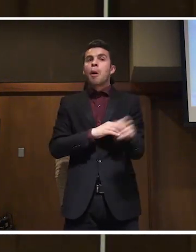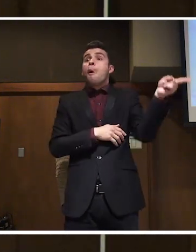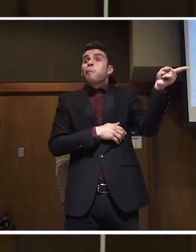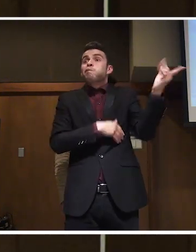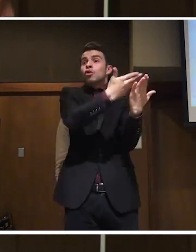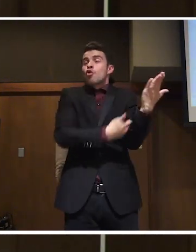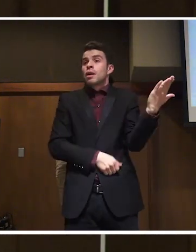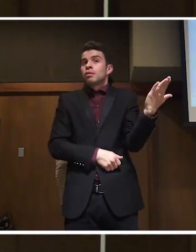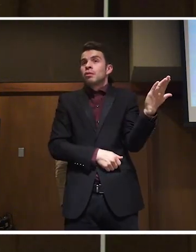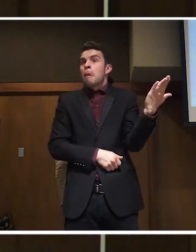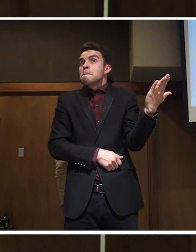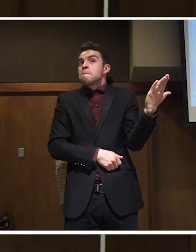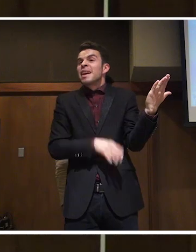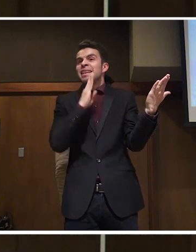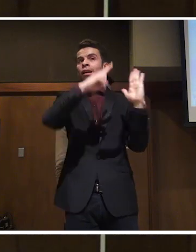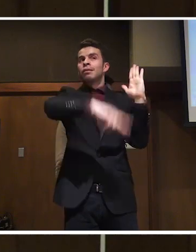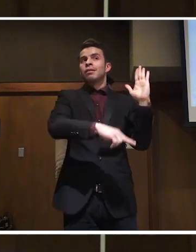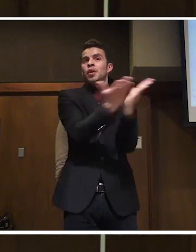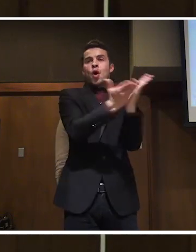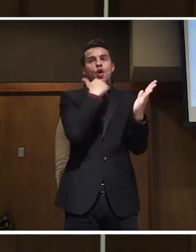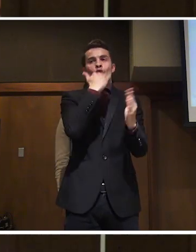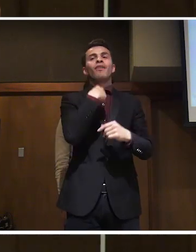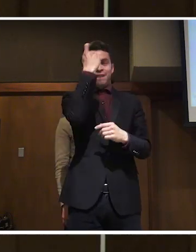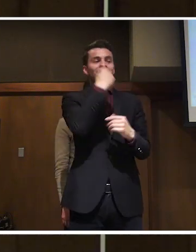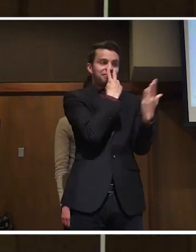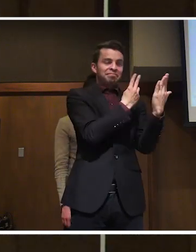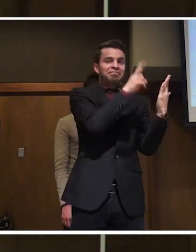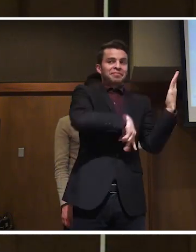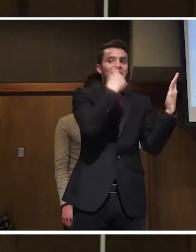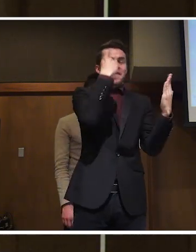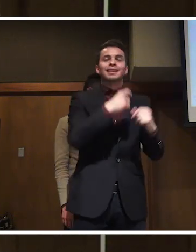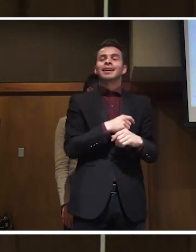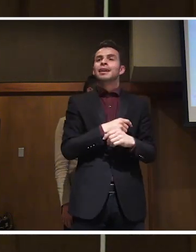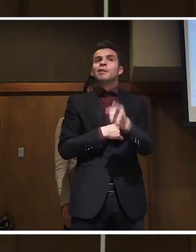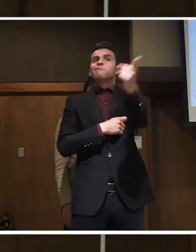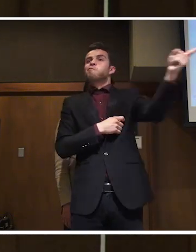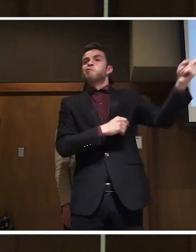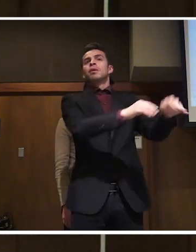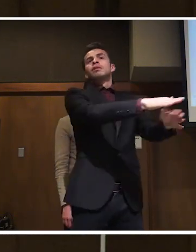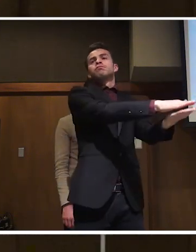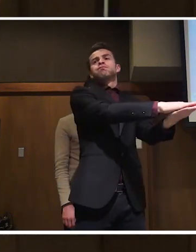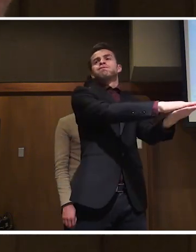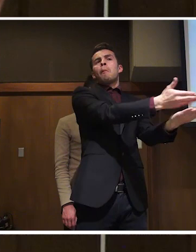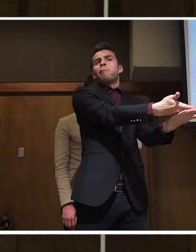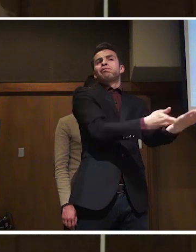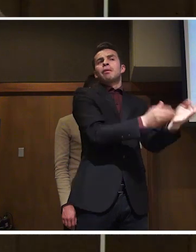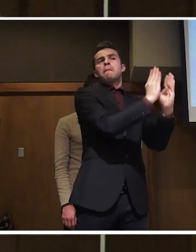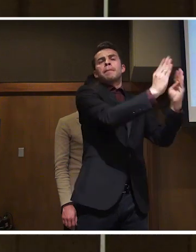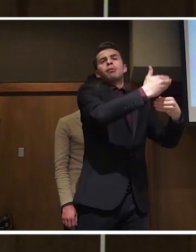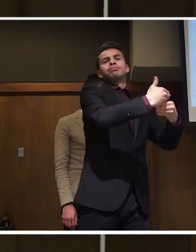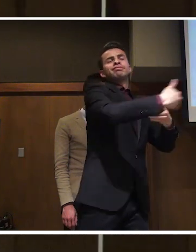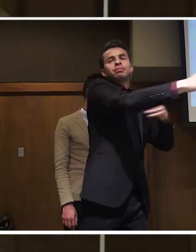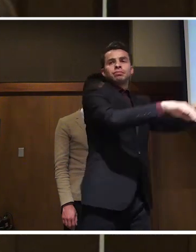deben estar, alguien las debe haber estudiado, pero es muy probable, porque el banco tenía eso, llegaba